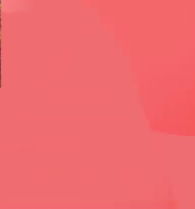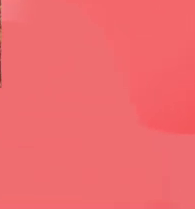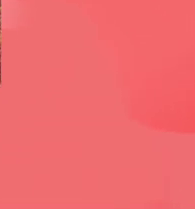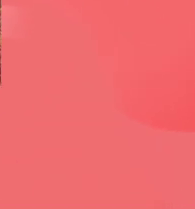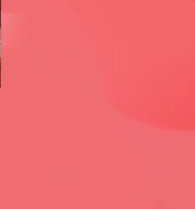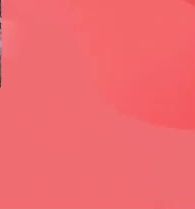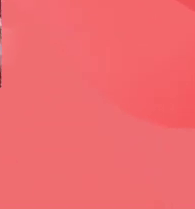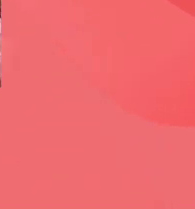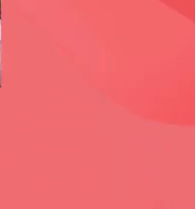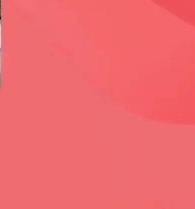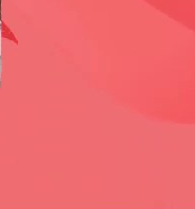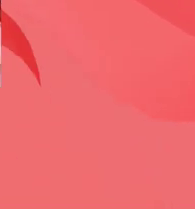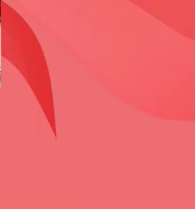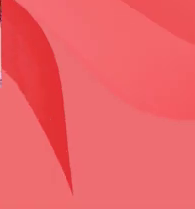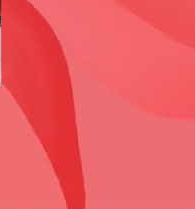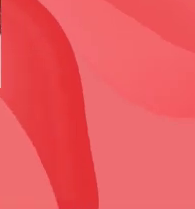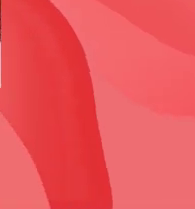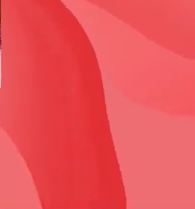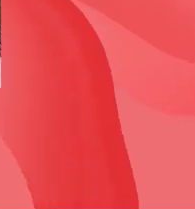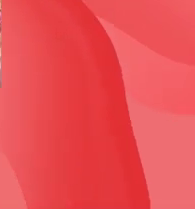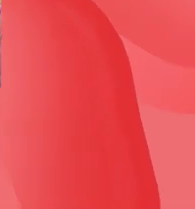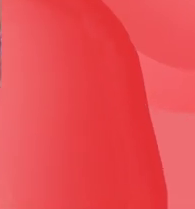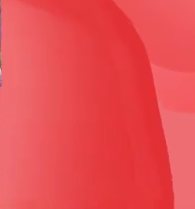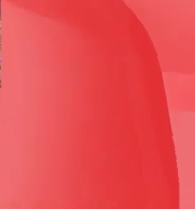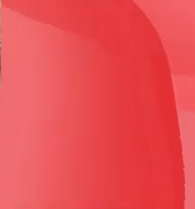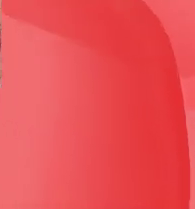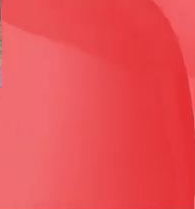Por los caminos del sur,